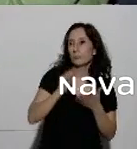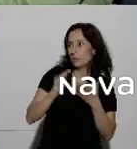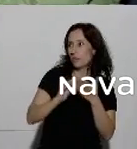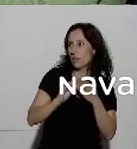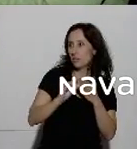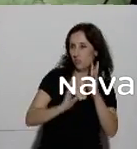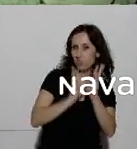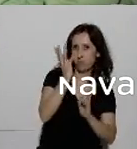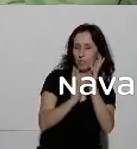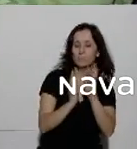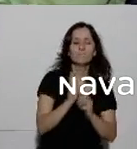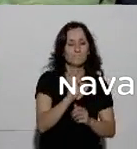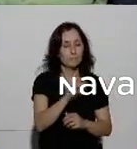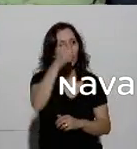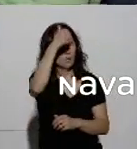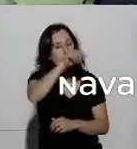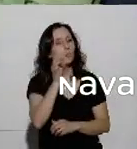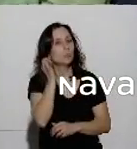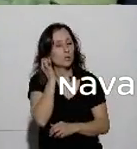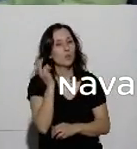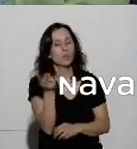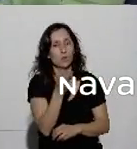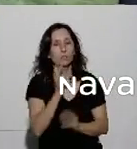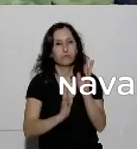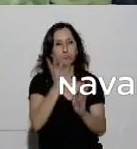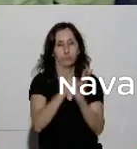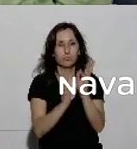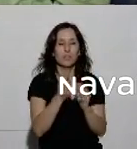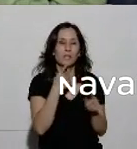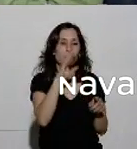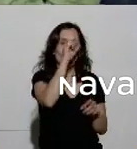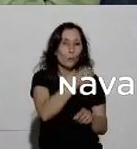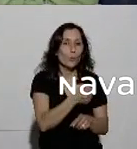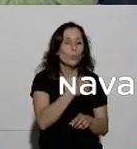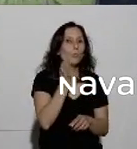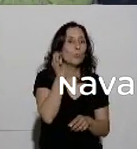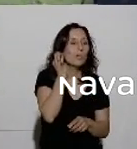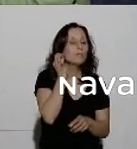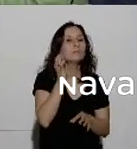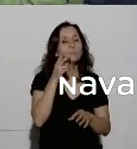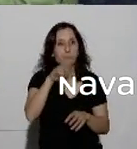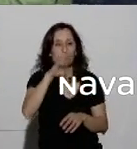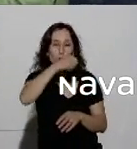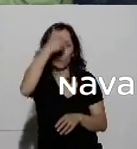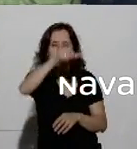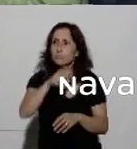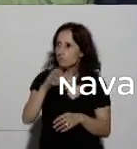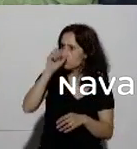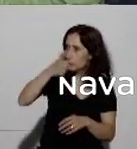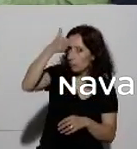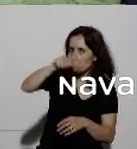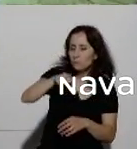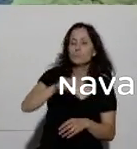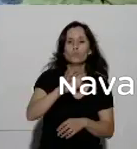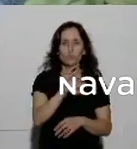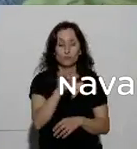hoguera. Exactamente, mujeres y hombres. Hombres también. Siempre se habla de las brujas de Zugarramurdi, pero en realidad tendría que ser los brujos, ¿no? ¿También había brujos? Claro que sí. Mira,